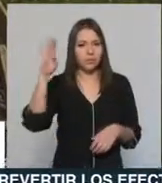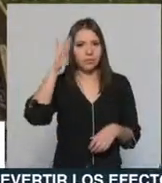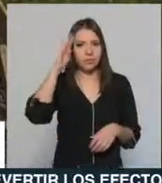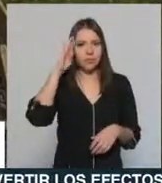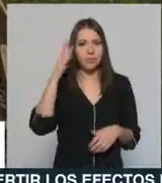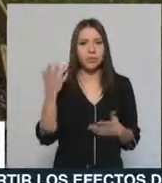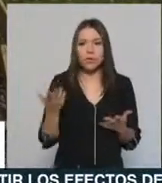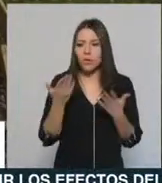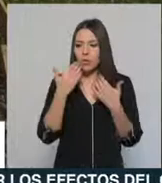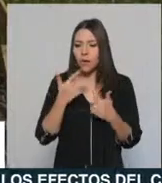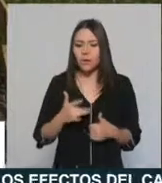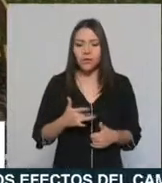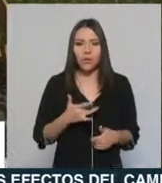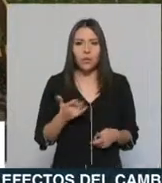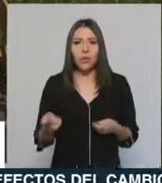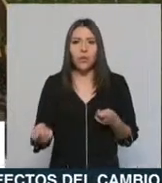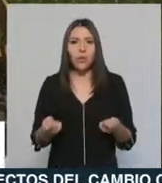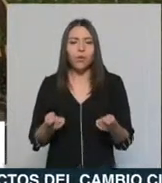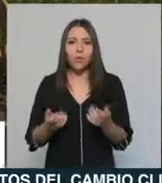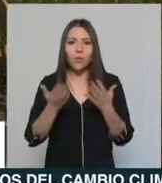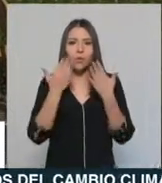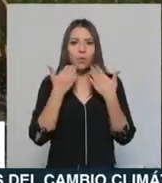Pierdes el control totalmente.